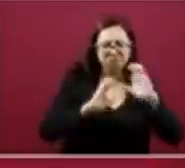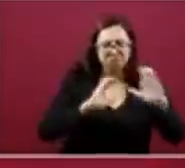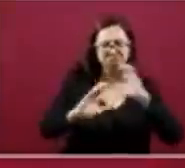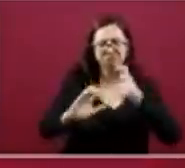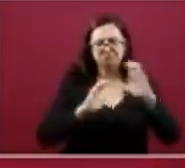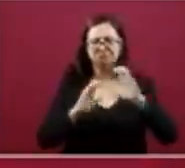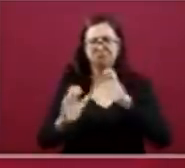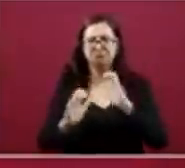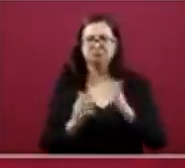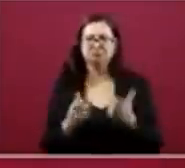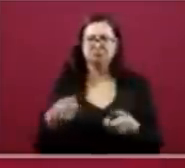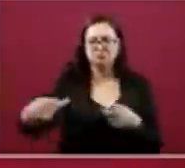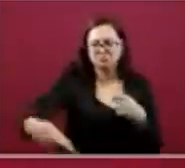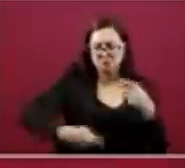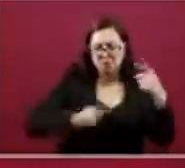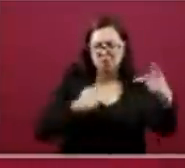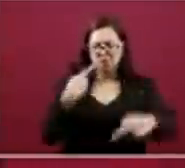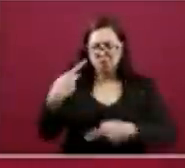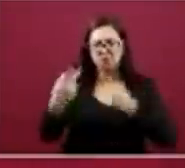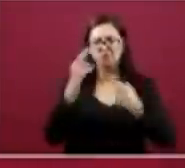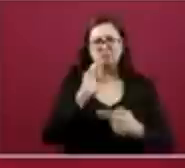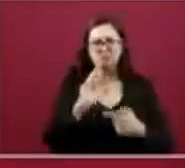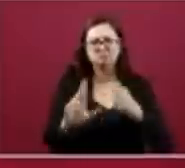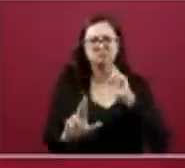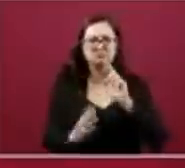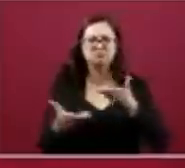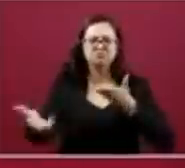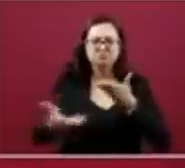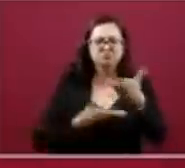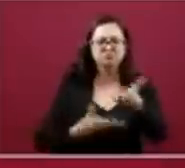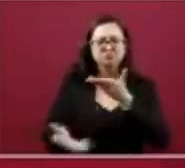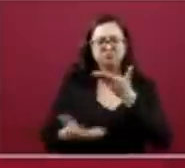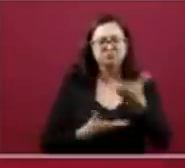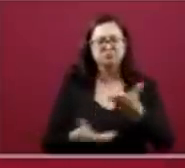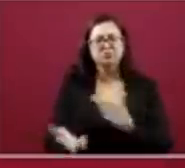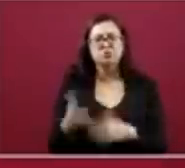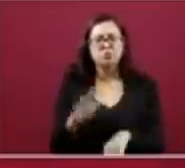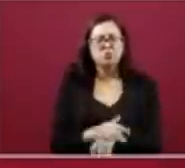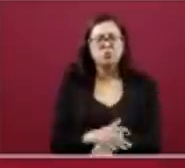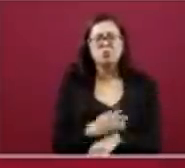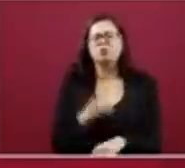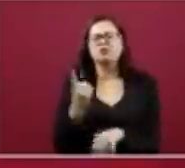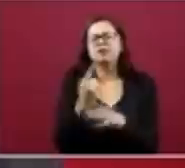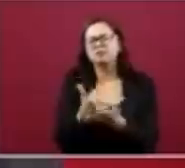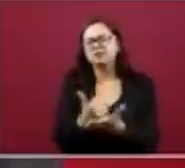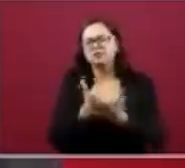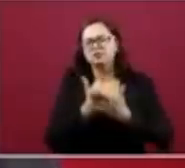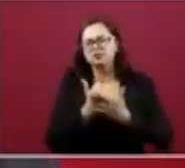con mensajes de ida y vuelta, porque de esa manera